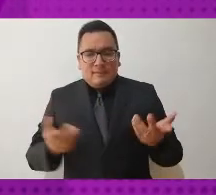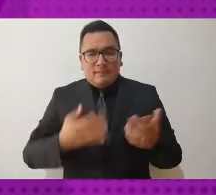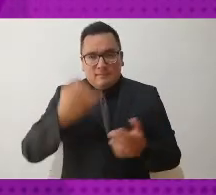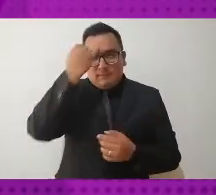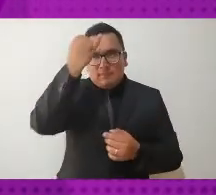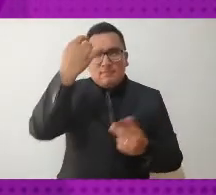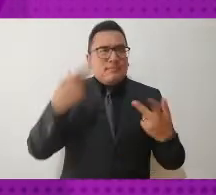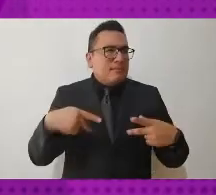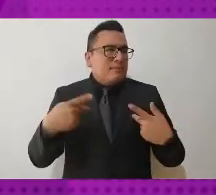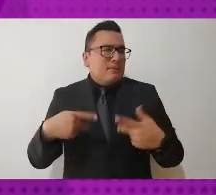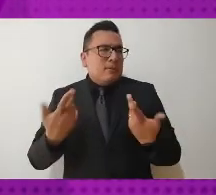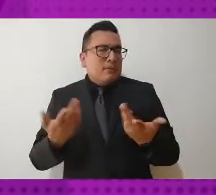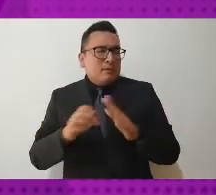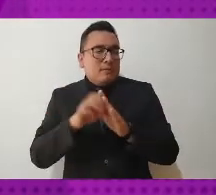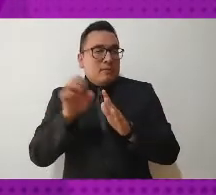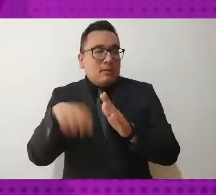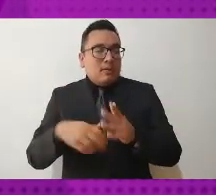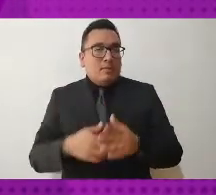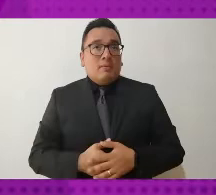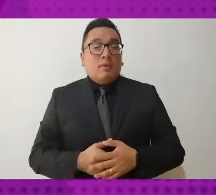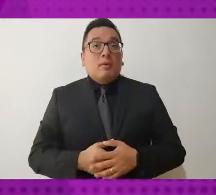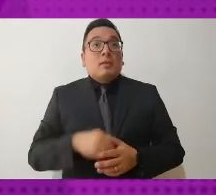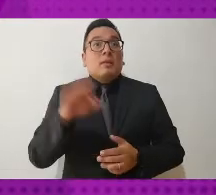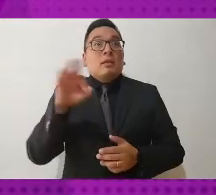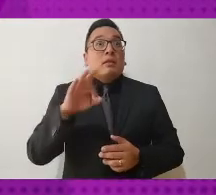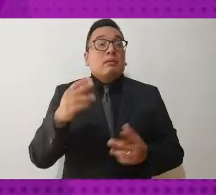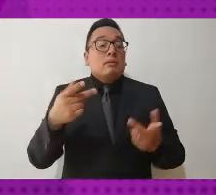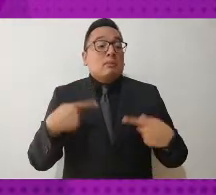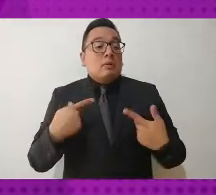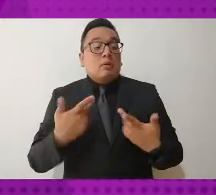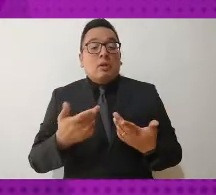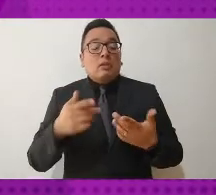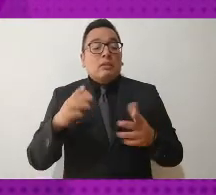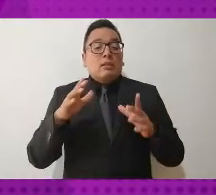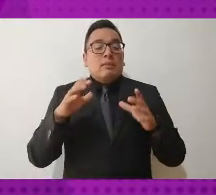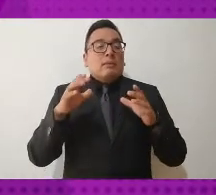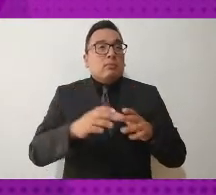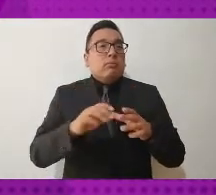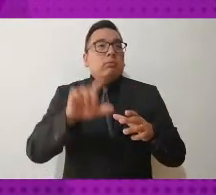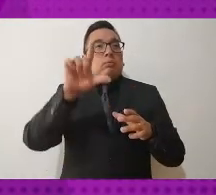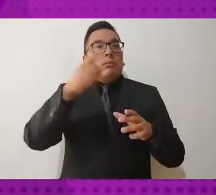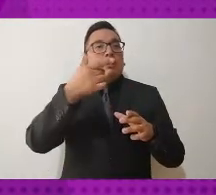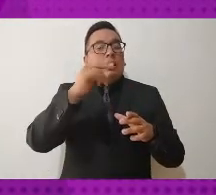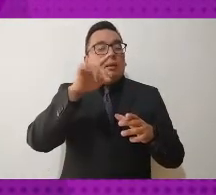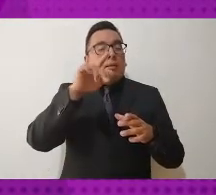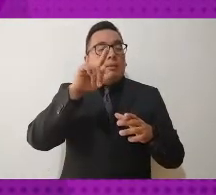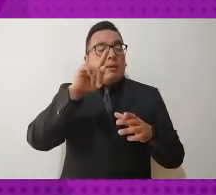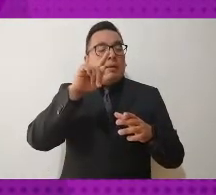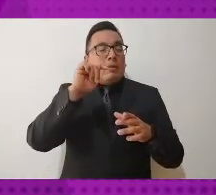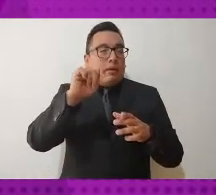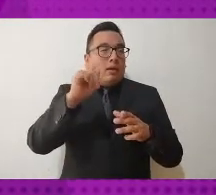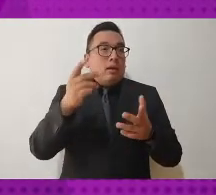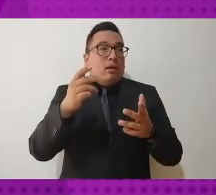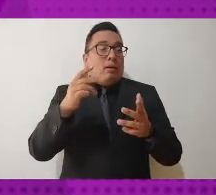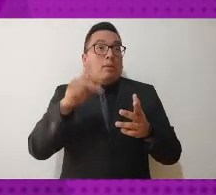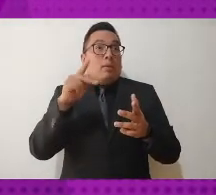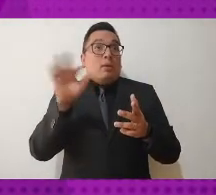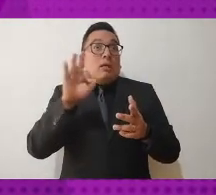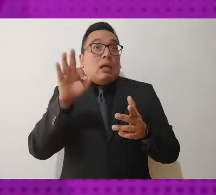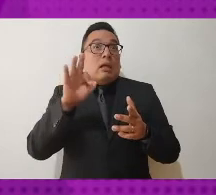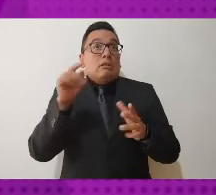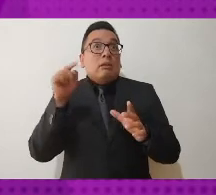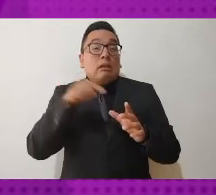varias características en las personas como por ejemplo puede ser una persona que pertenece a la diversidad sexual pero también una persona que